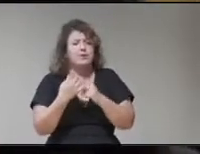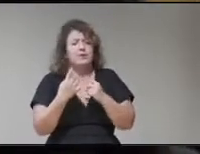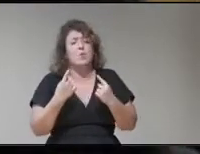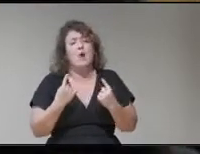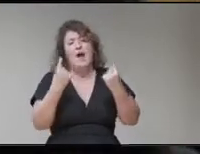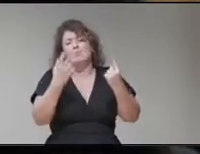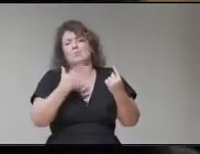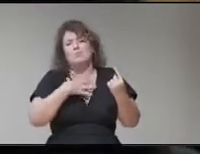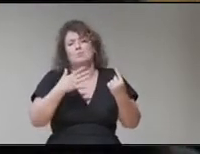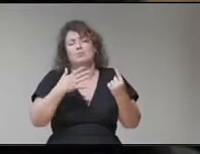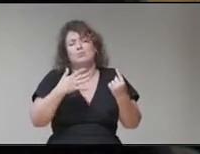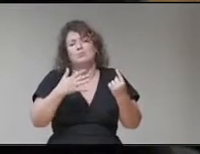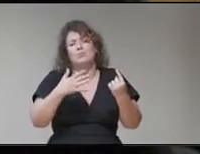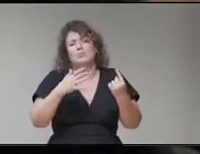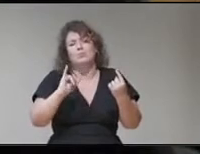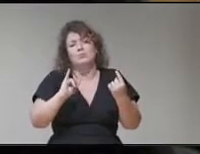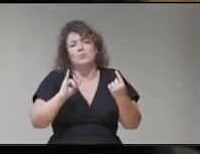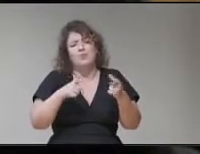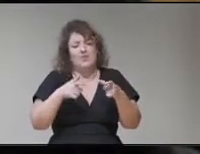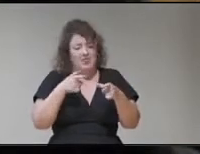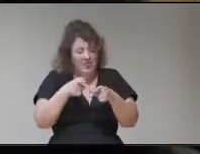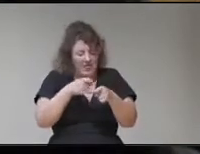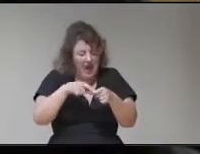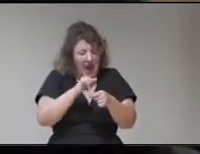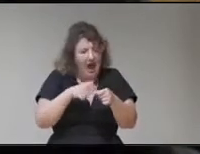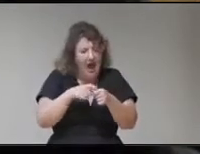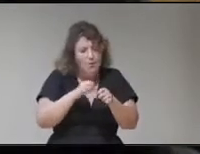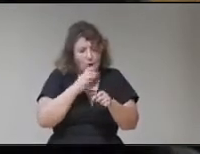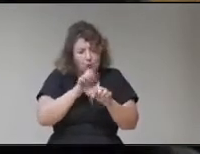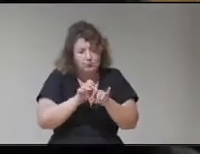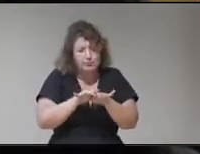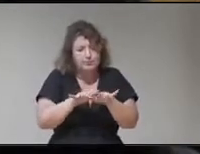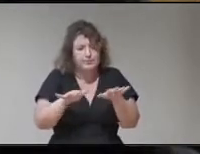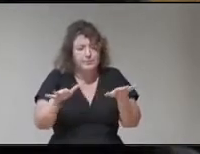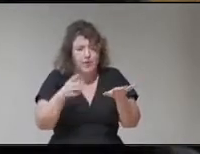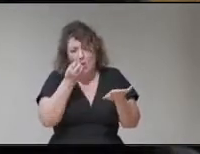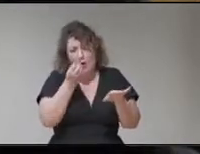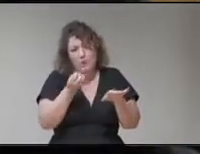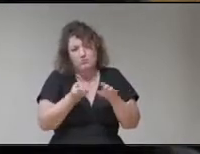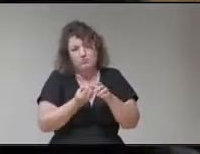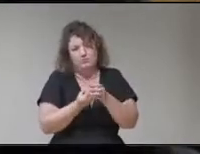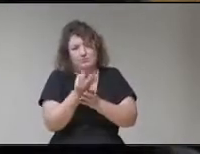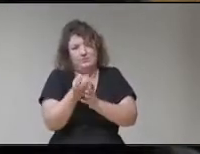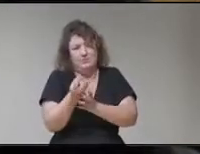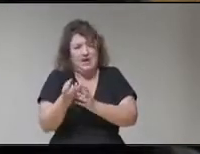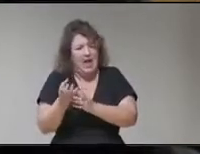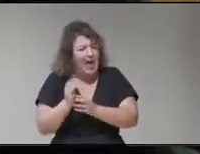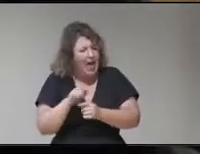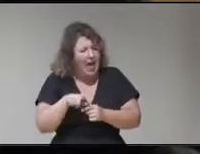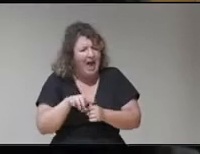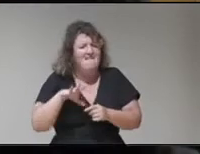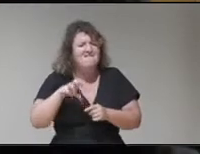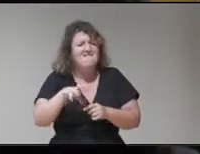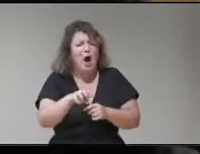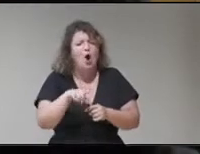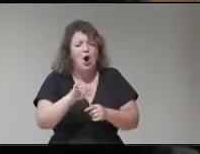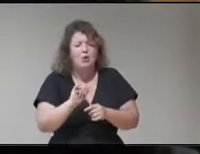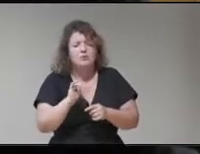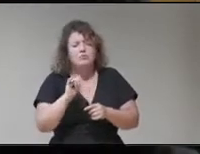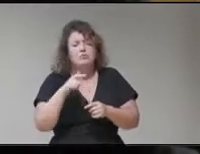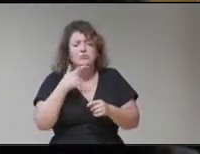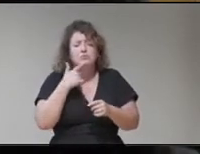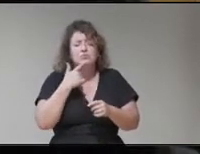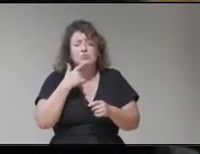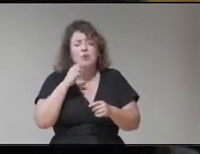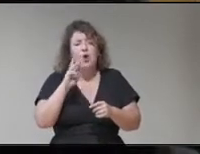cepa tenía profagos porque los habíamos visto por PCR. Por lo tanto, sabíamos que los profagos estaban allí. Y entonces nos planteamos, ¿estos